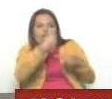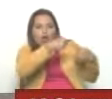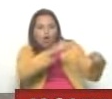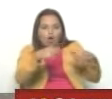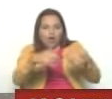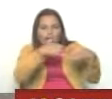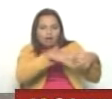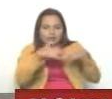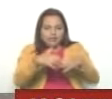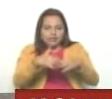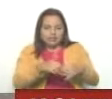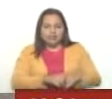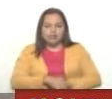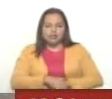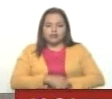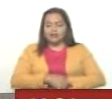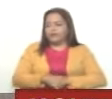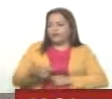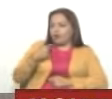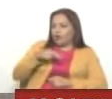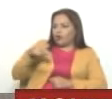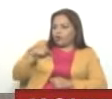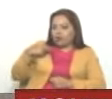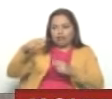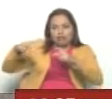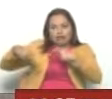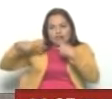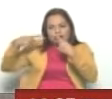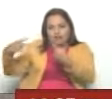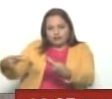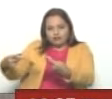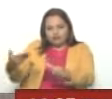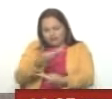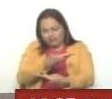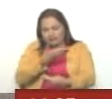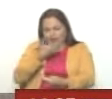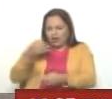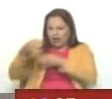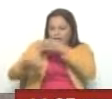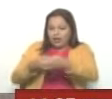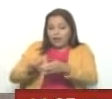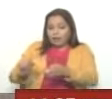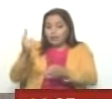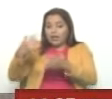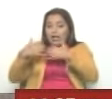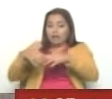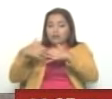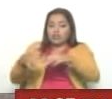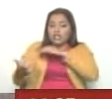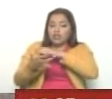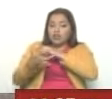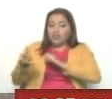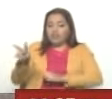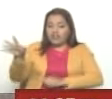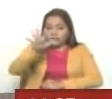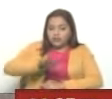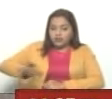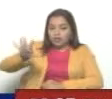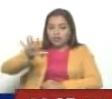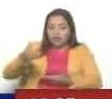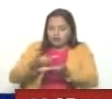son. Mira, somos innovación. No sé si tú comentas lo mismo, Víctor, sí. Pero mira, dime, somos la primera empresa de tecnología en Venezuela